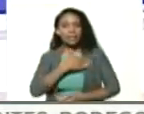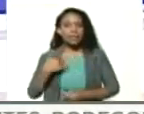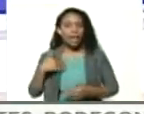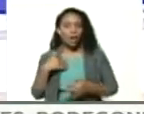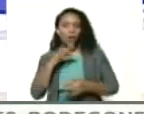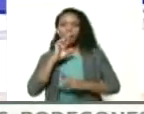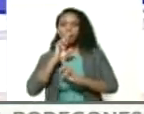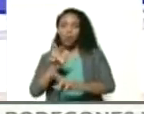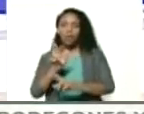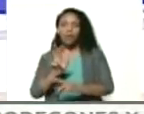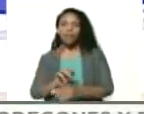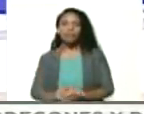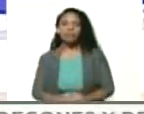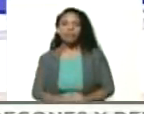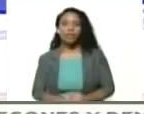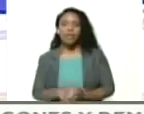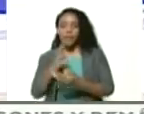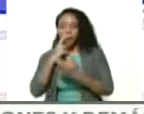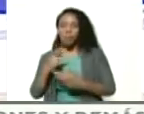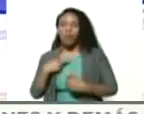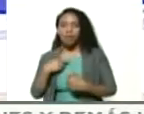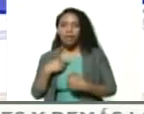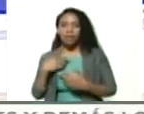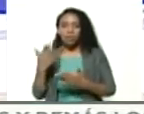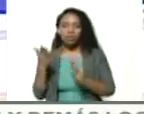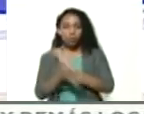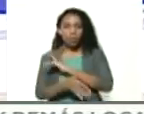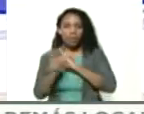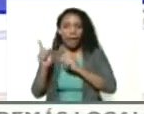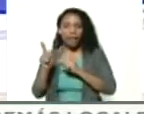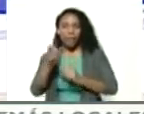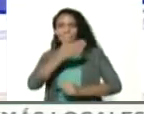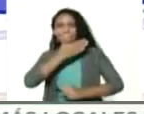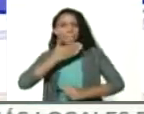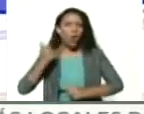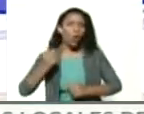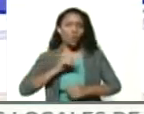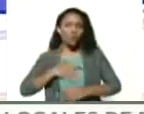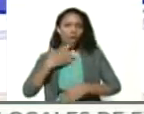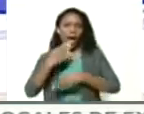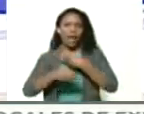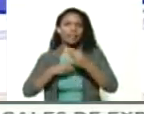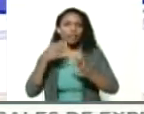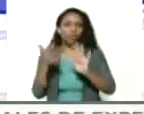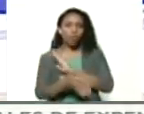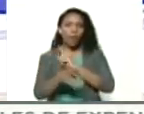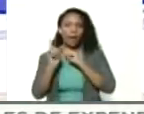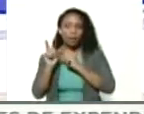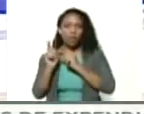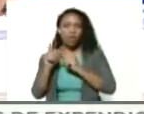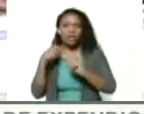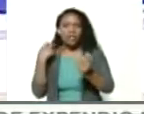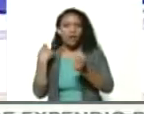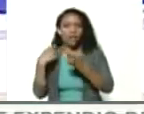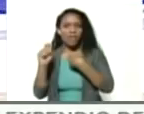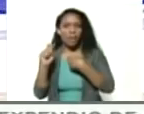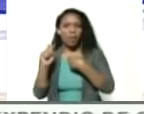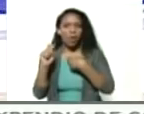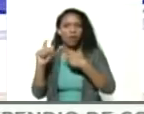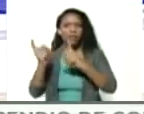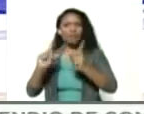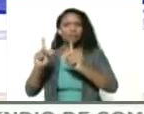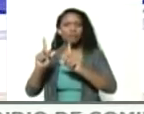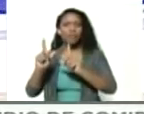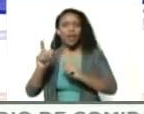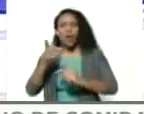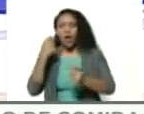resultados. Un serial. Pero bueno, de lo mejor que se puede hacer. Se lo vendemos a Netflix.